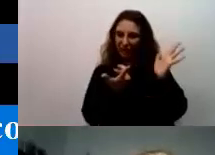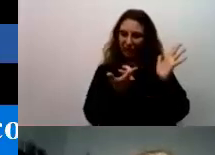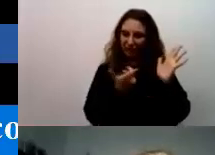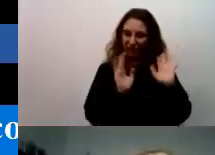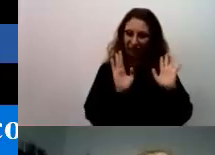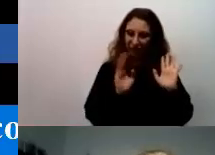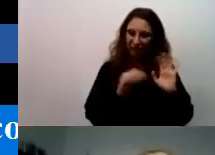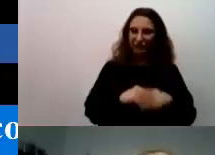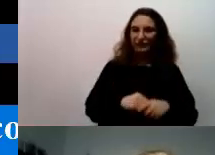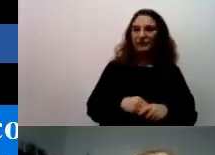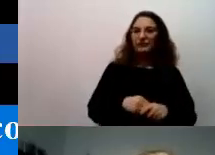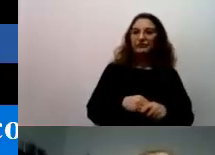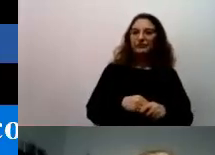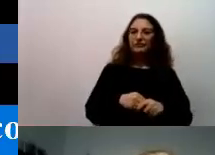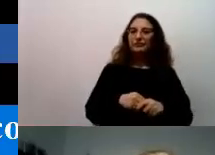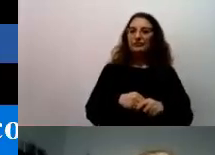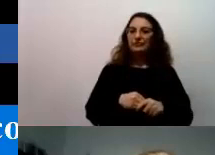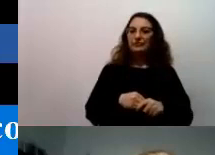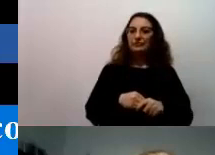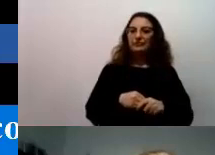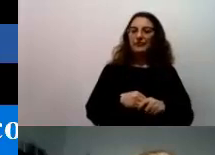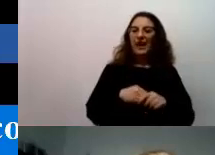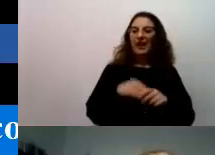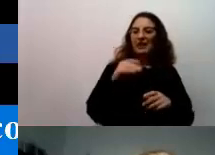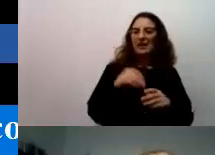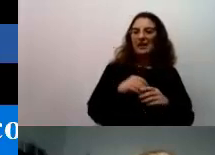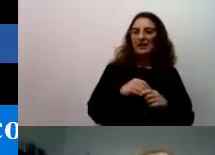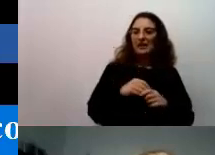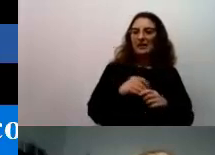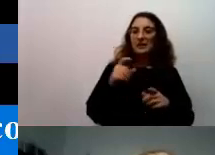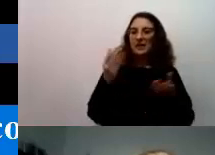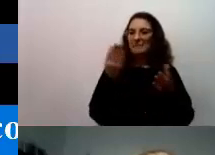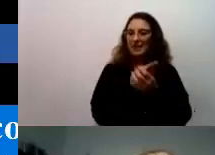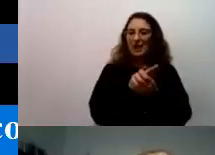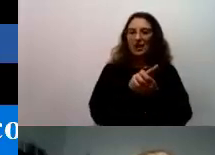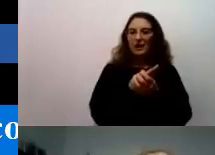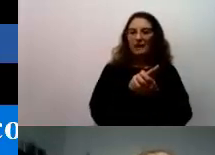Esto tiene que ver con un fallo 1021